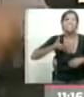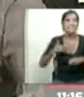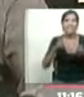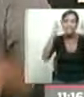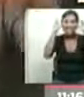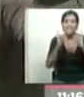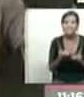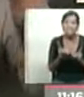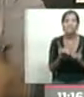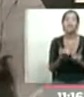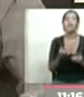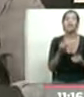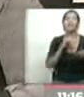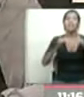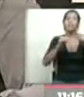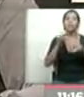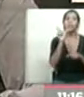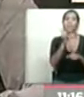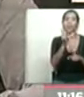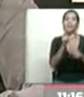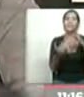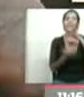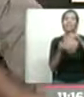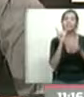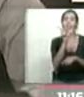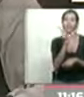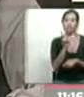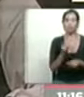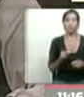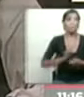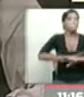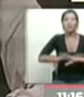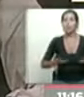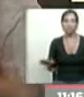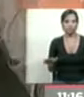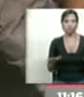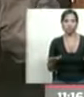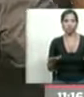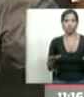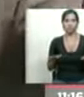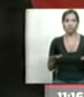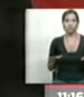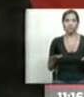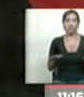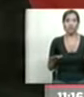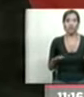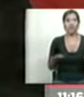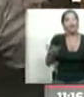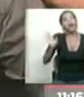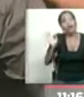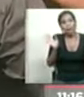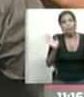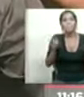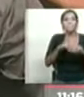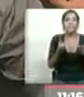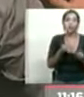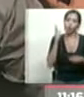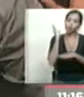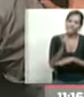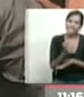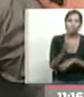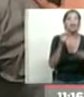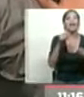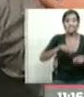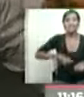designa la dirección del partido y las bases del partido. Más nada. Ah, pero sin con sanciones. Así es